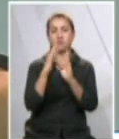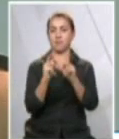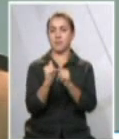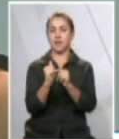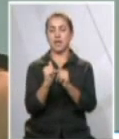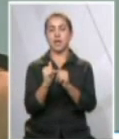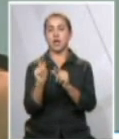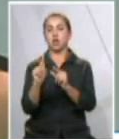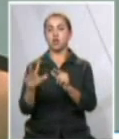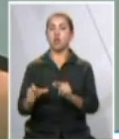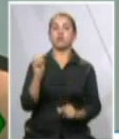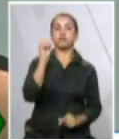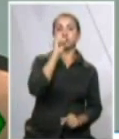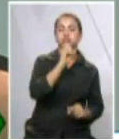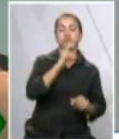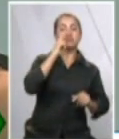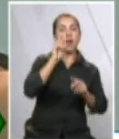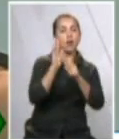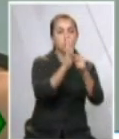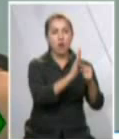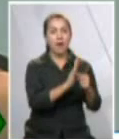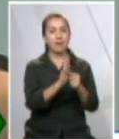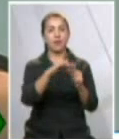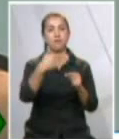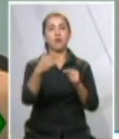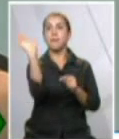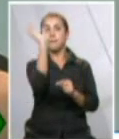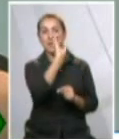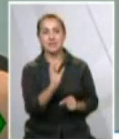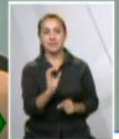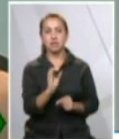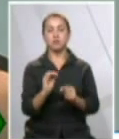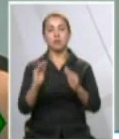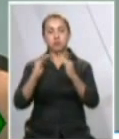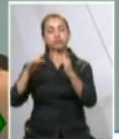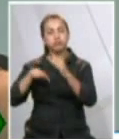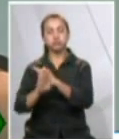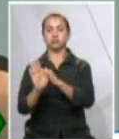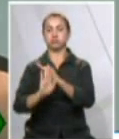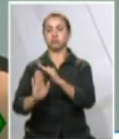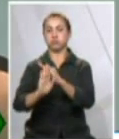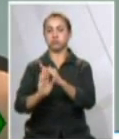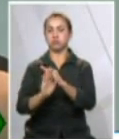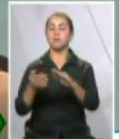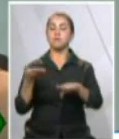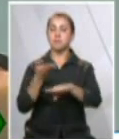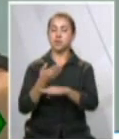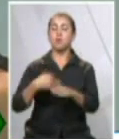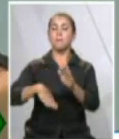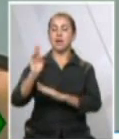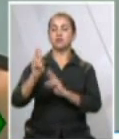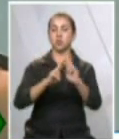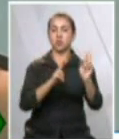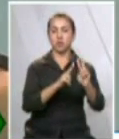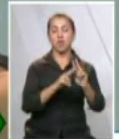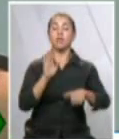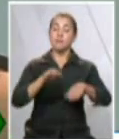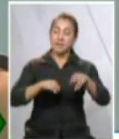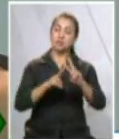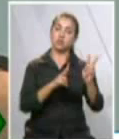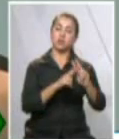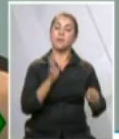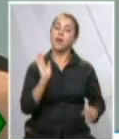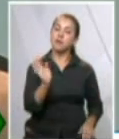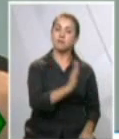los sacan. Entonces, mayor acceso a este tipo de soluciones, dependiendo de la solución que sea